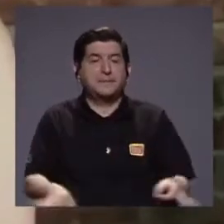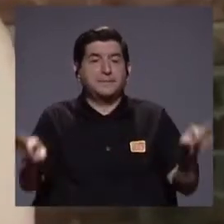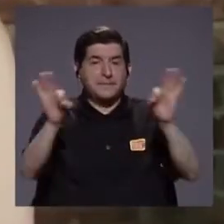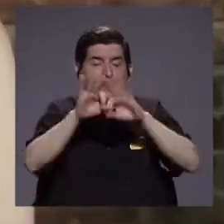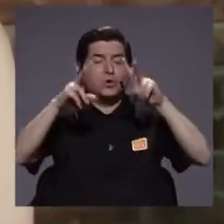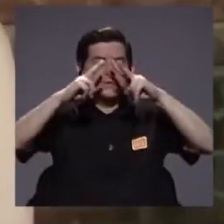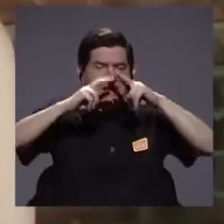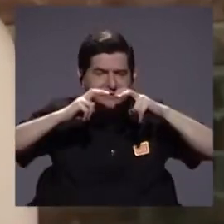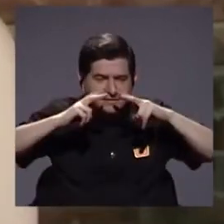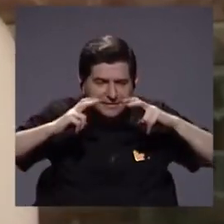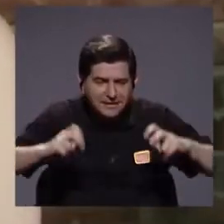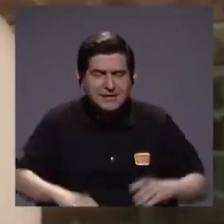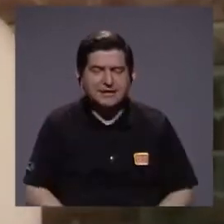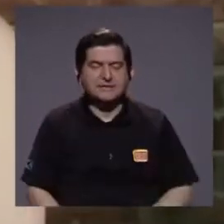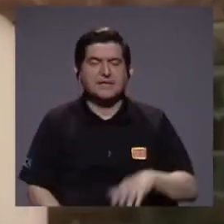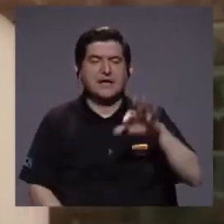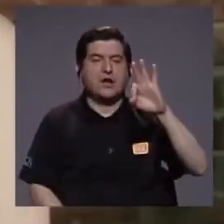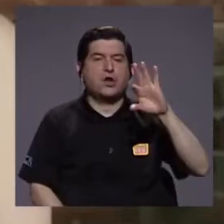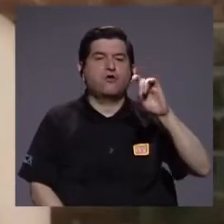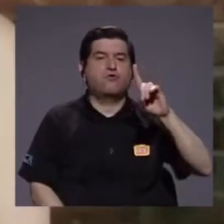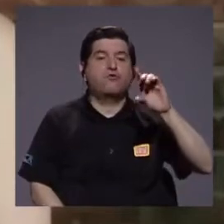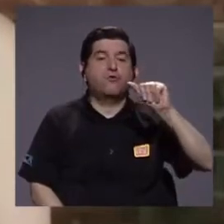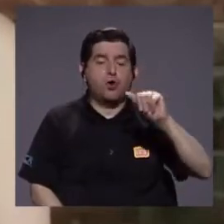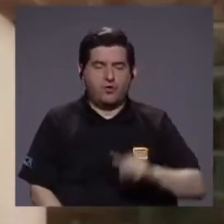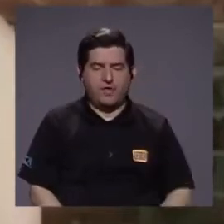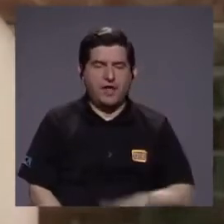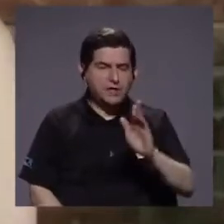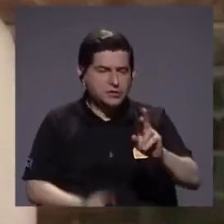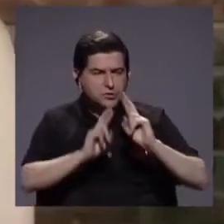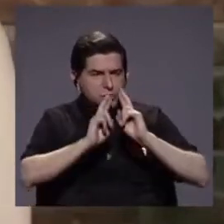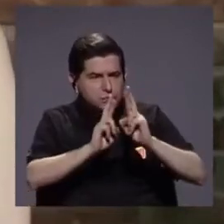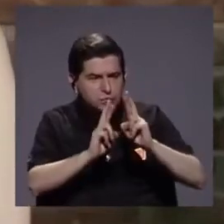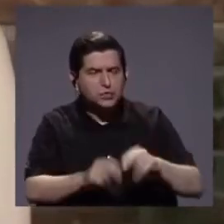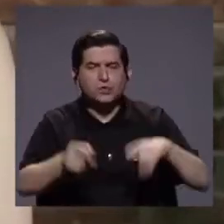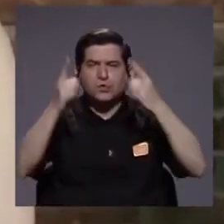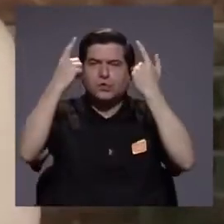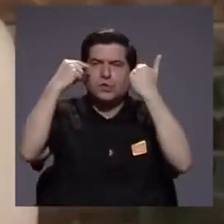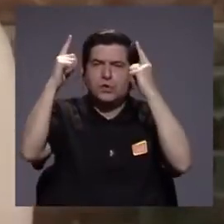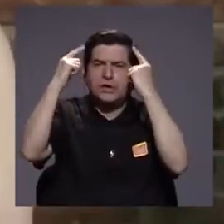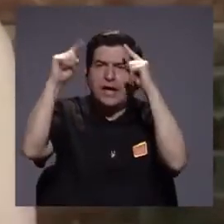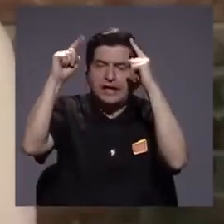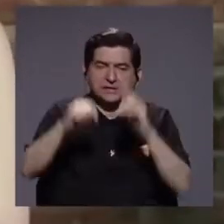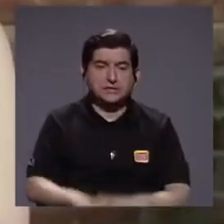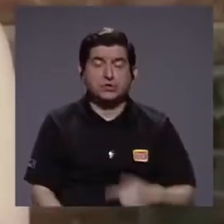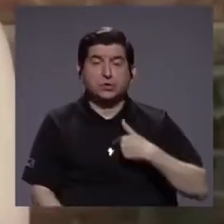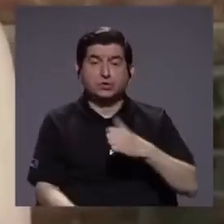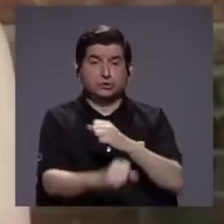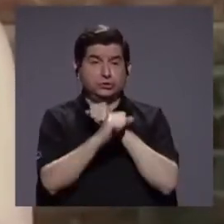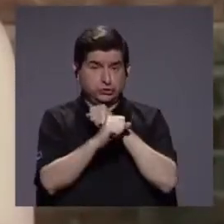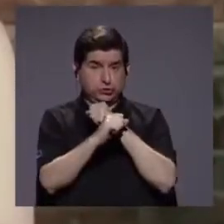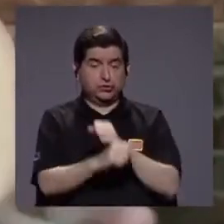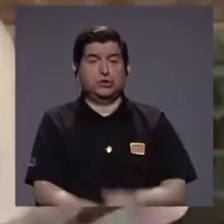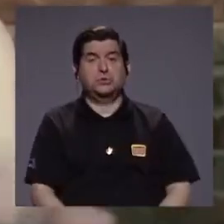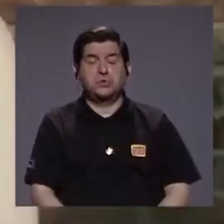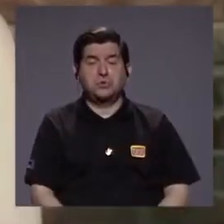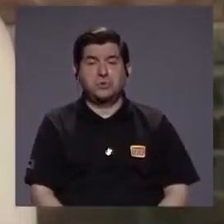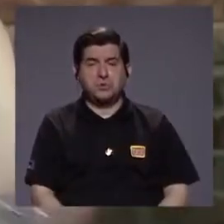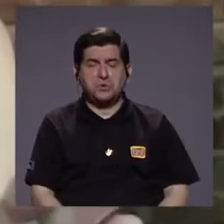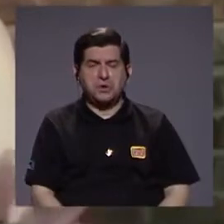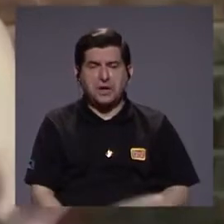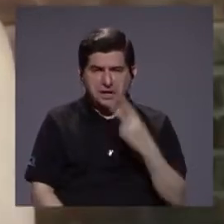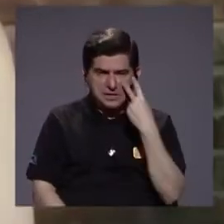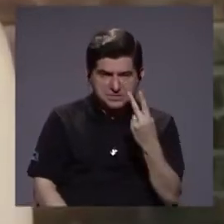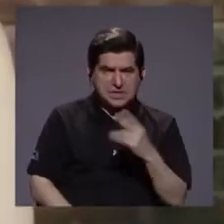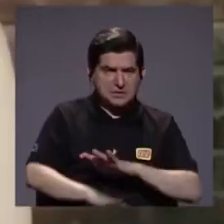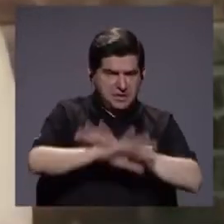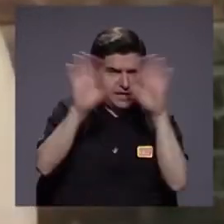hacer un análisis FODA para determinar su rendimiento, efectividad, y aunque estoy segura que a simple vista, y es